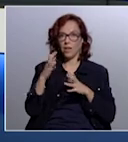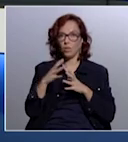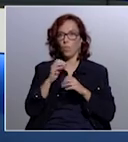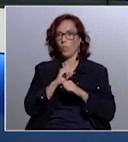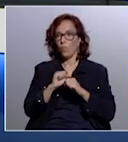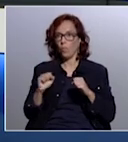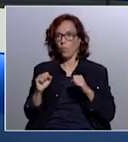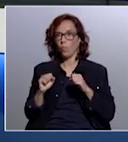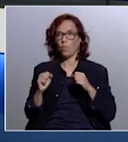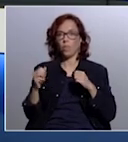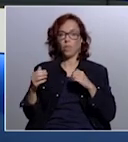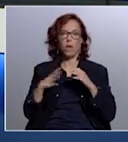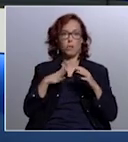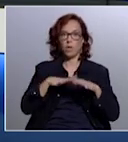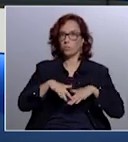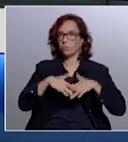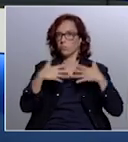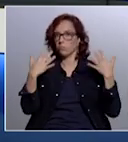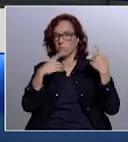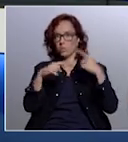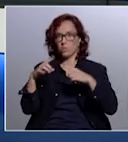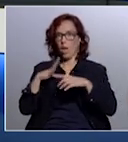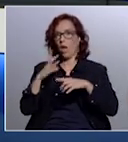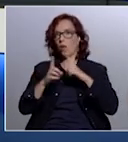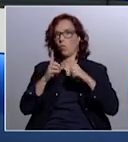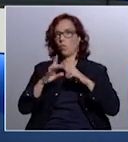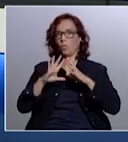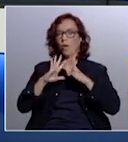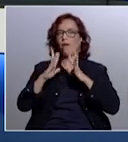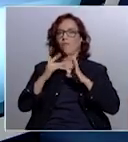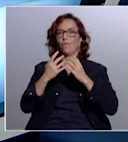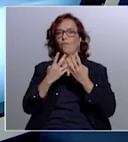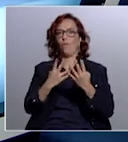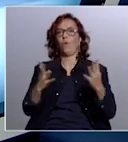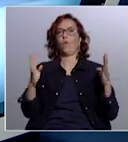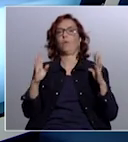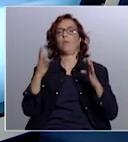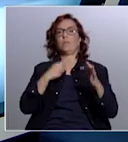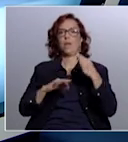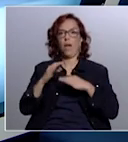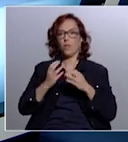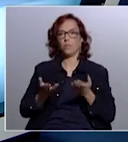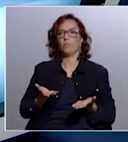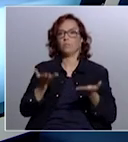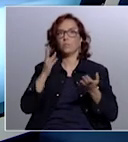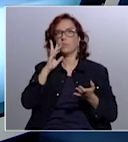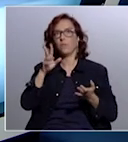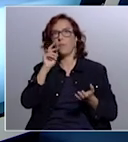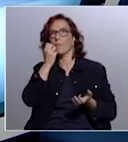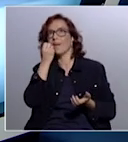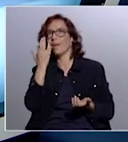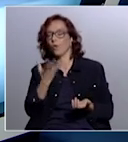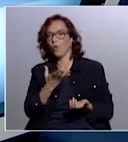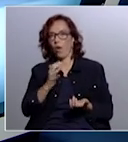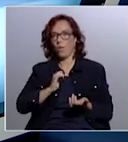bien pueden entrar todo tipo de espectáculos hay algunos que se privilegia más por la forma del teatro y te pregunto esto porque hace